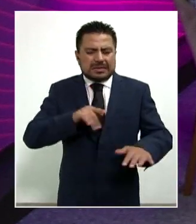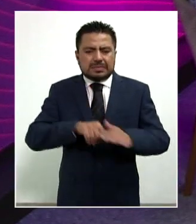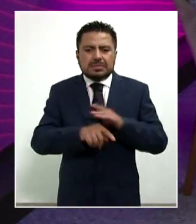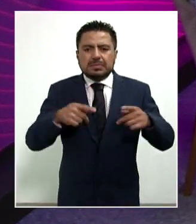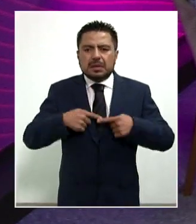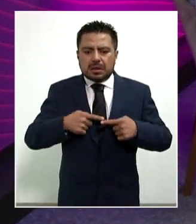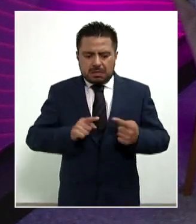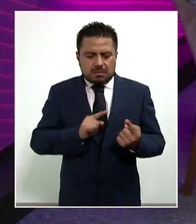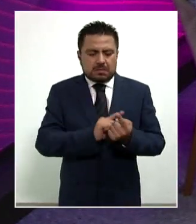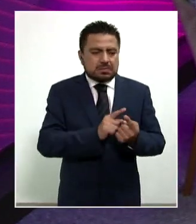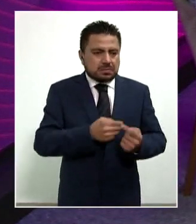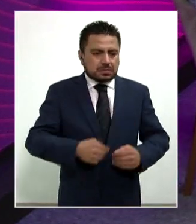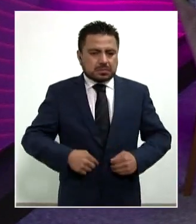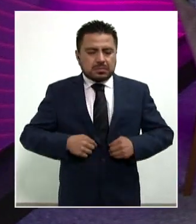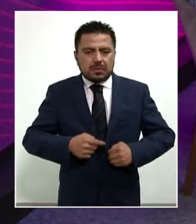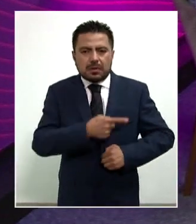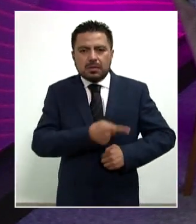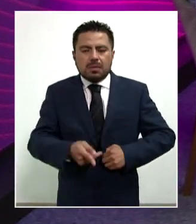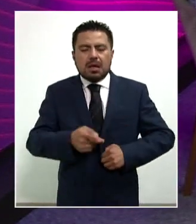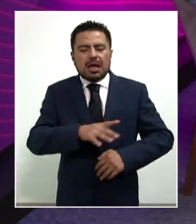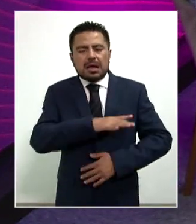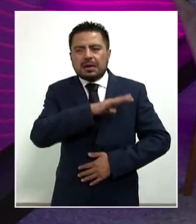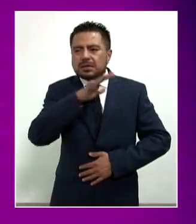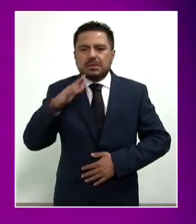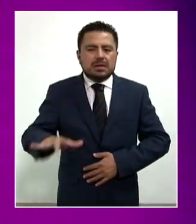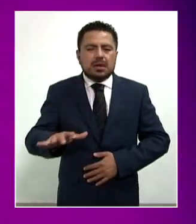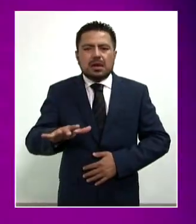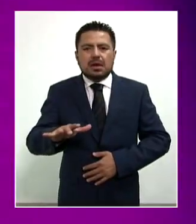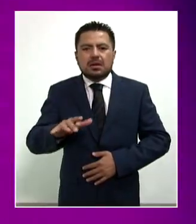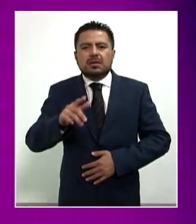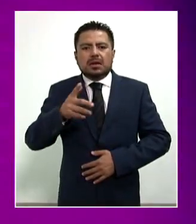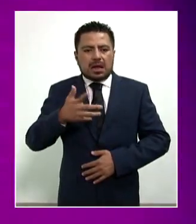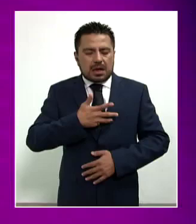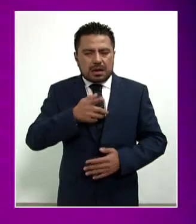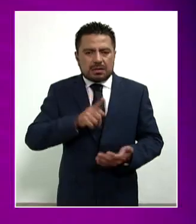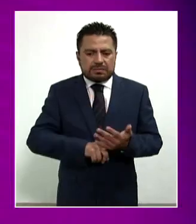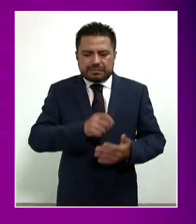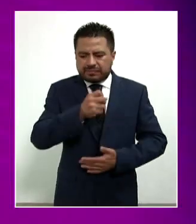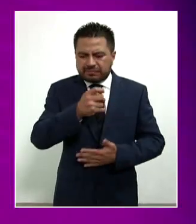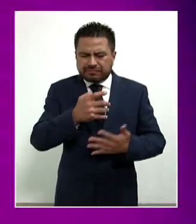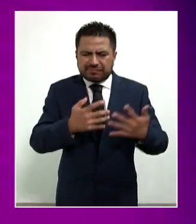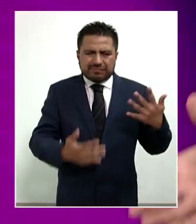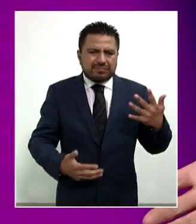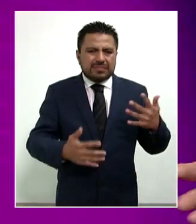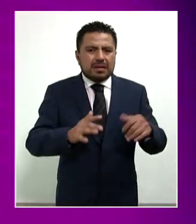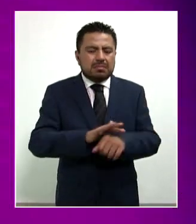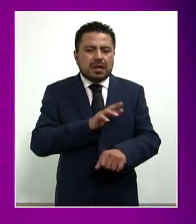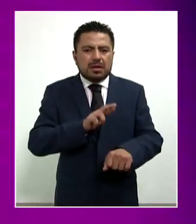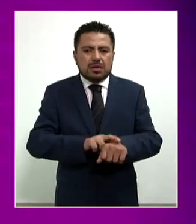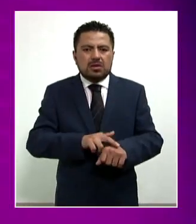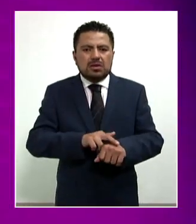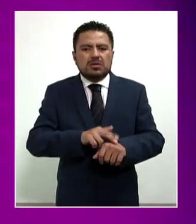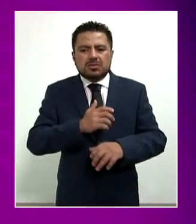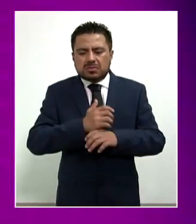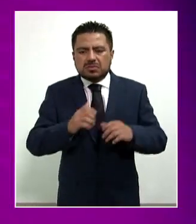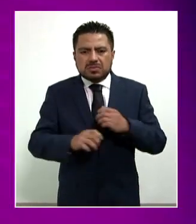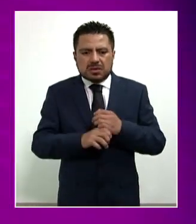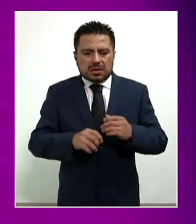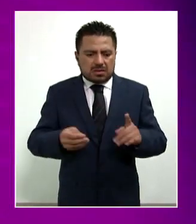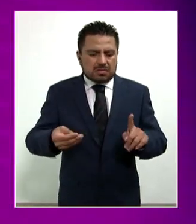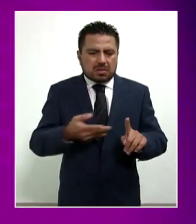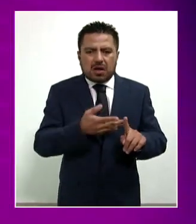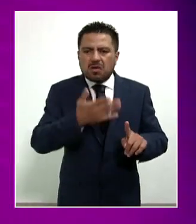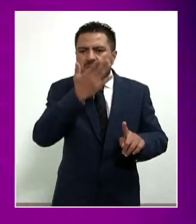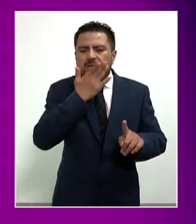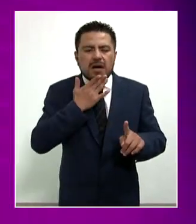persona que vive en situación de pobreza. Por lo general va a haber muchísimas en la mayor parte de los casos la circunstancia